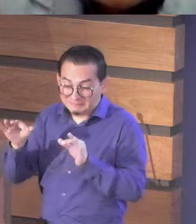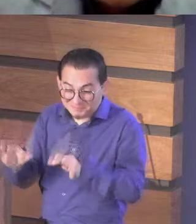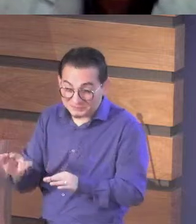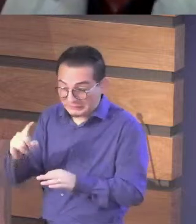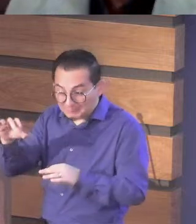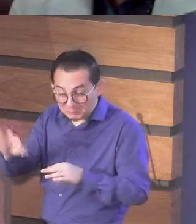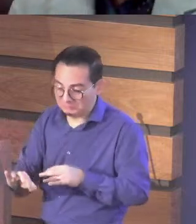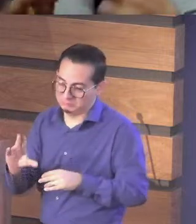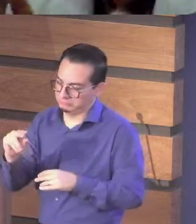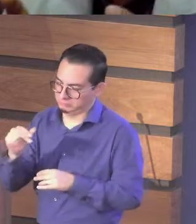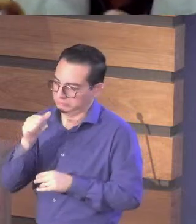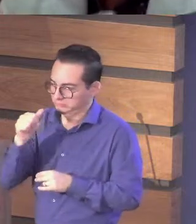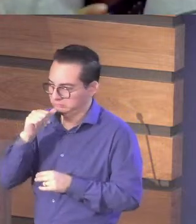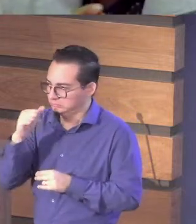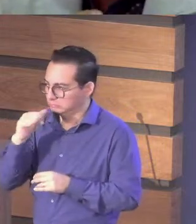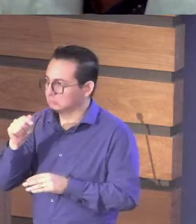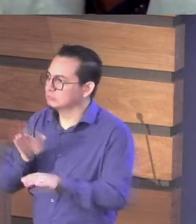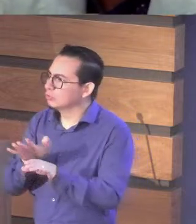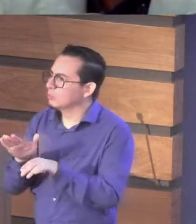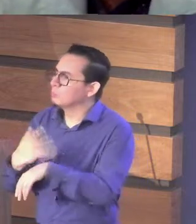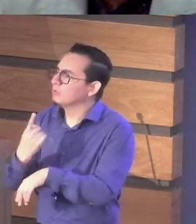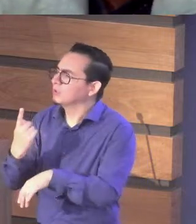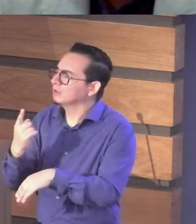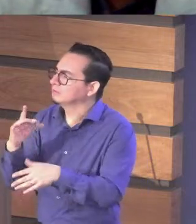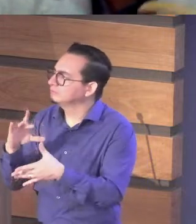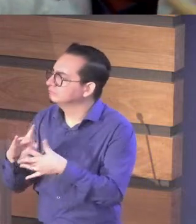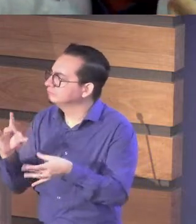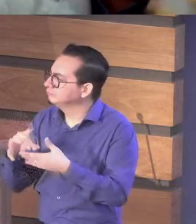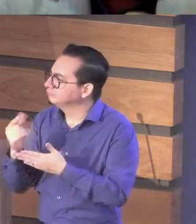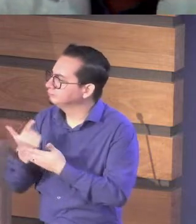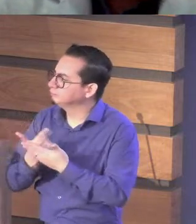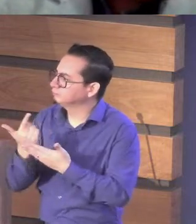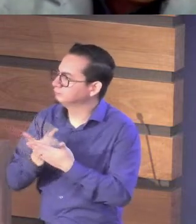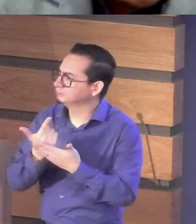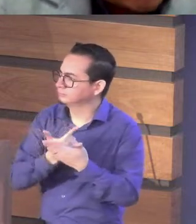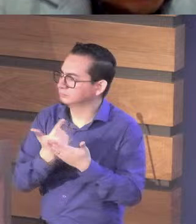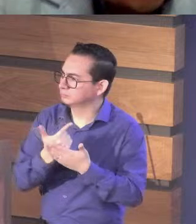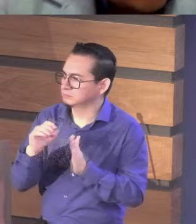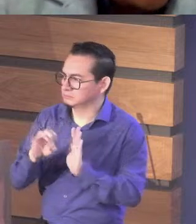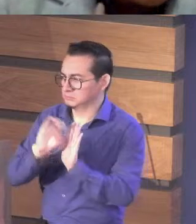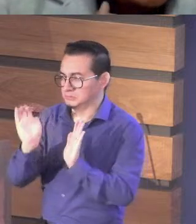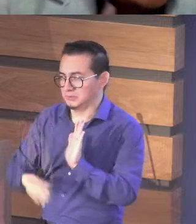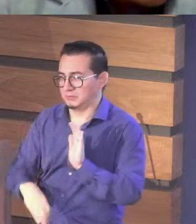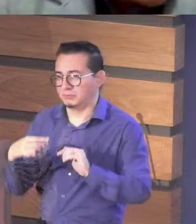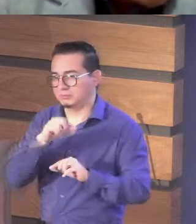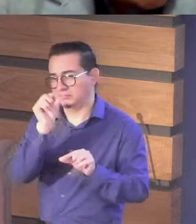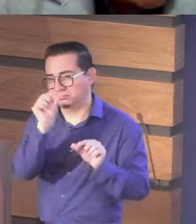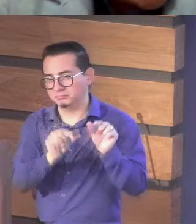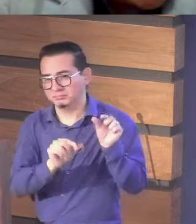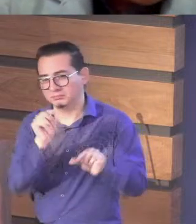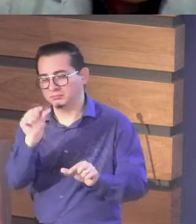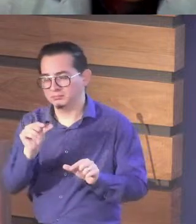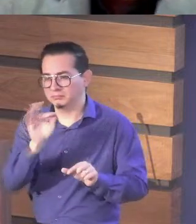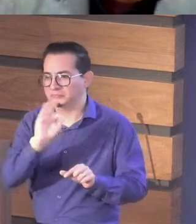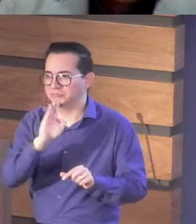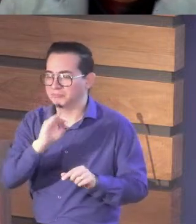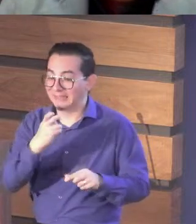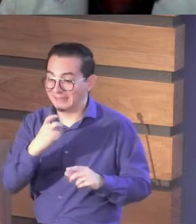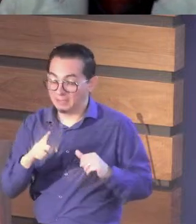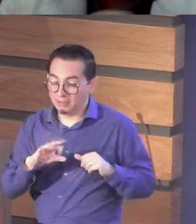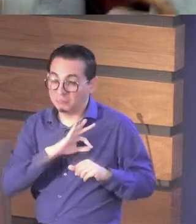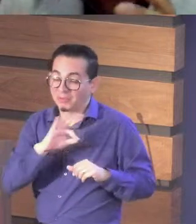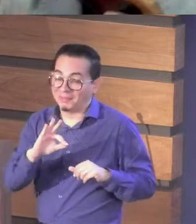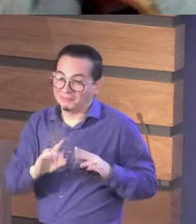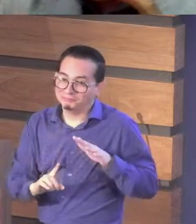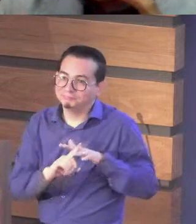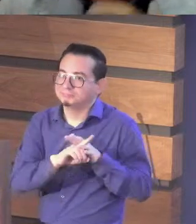datos específicos de por qué el ruido puede generar hipertensión arterial, pero sí hay datos